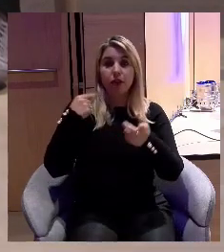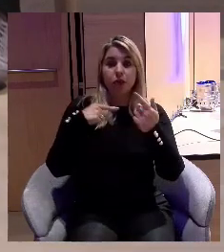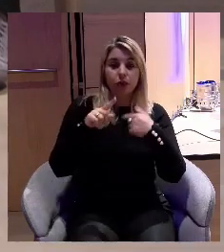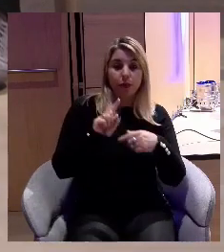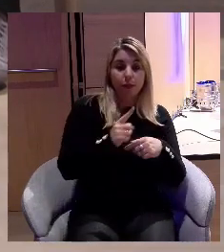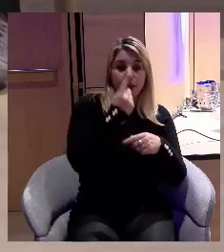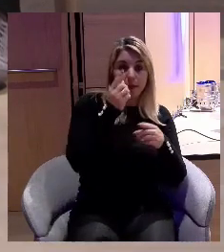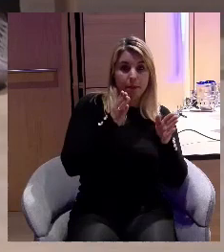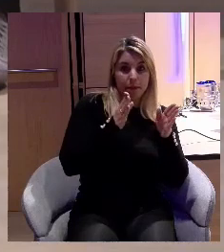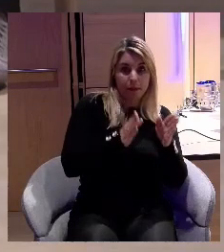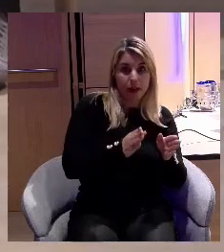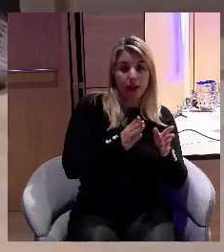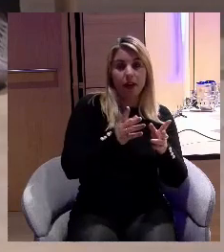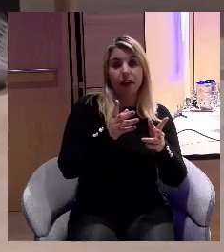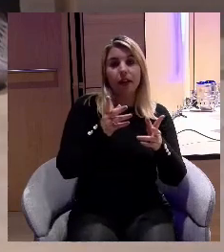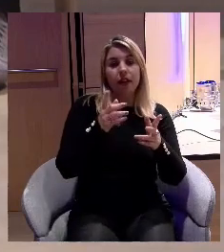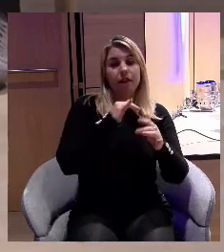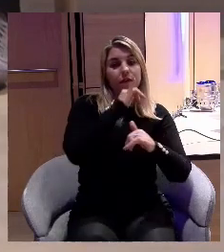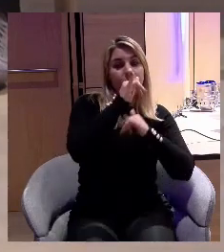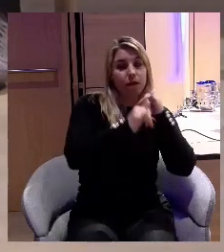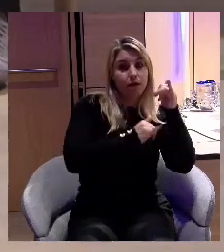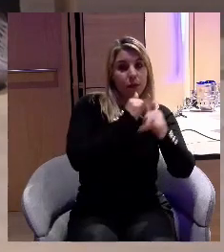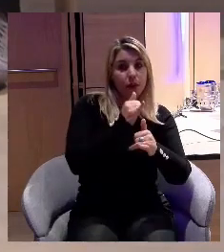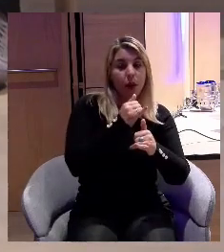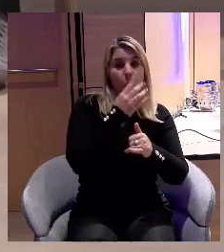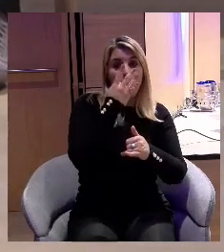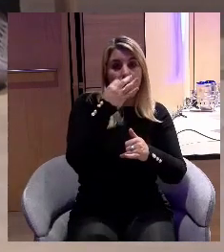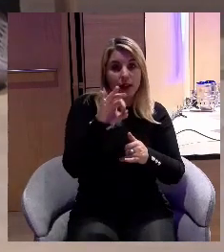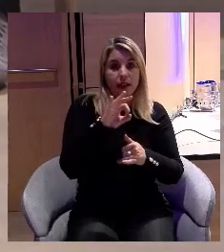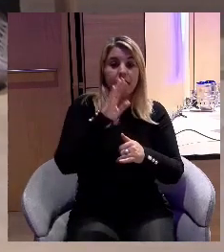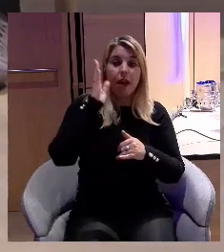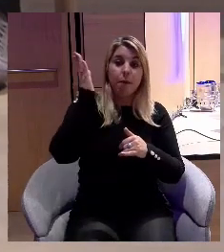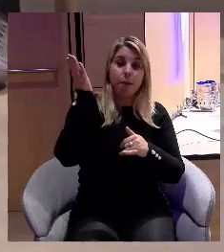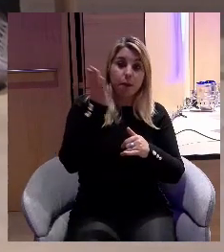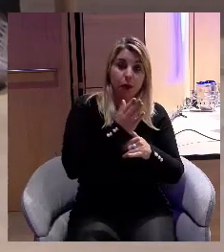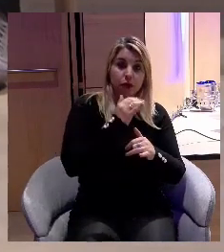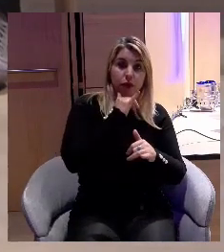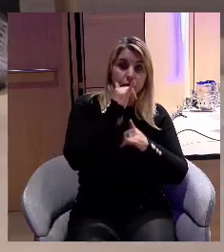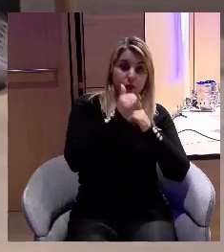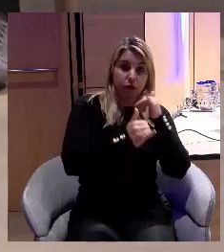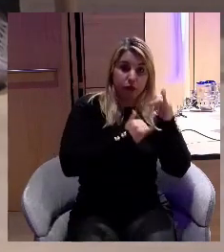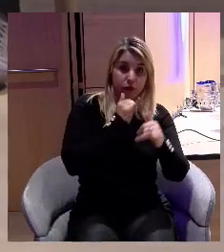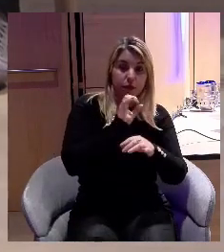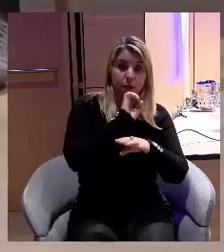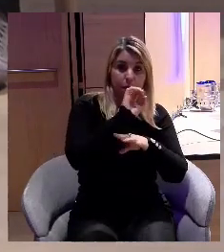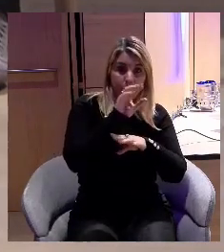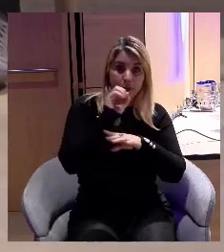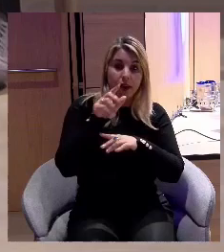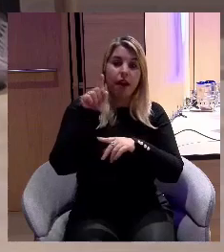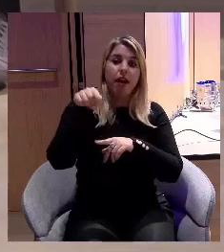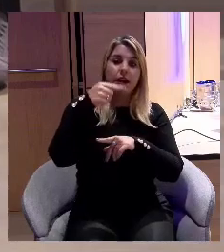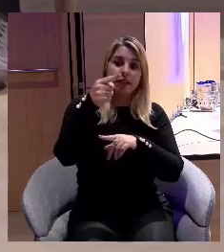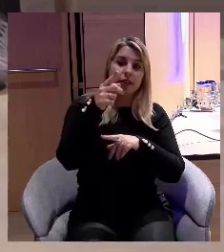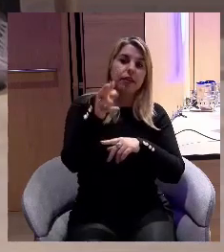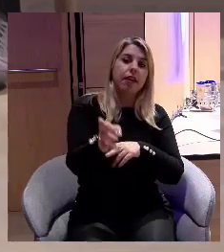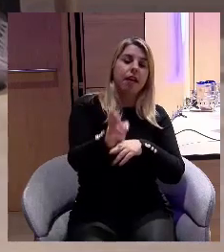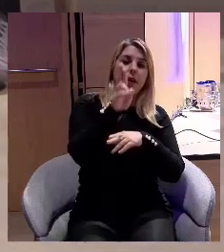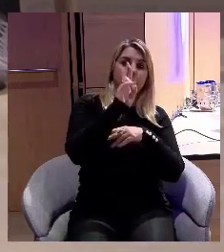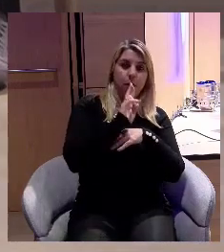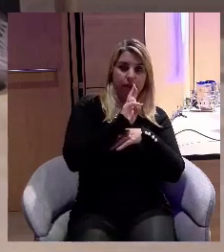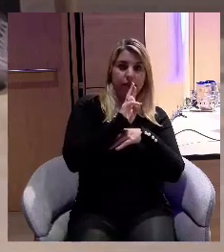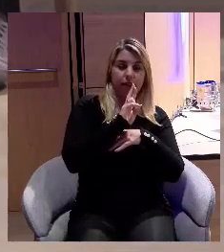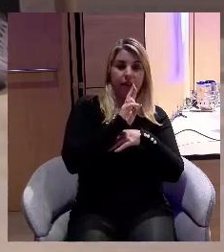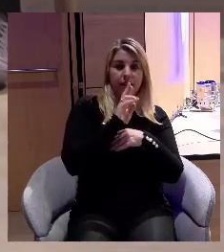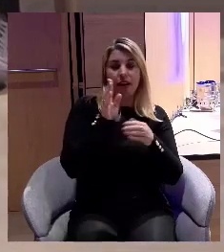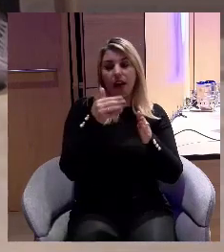menos 300 solicitudes de información, de las cuales un 40%, y siendo positiva, nos han respondido. El